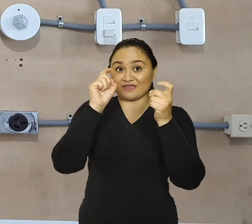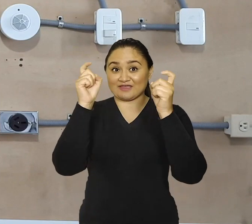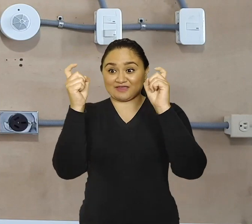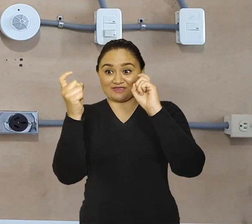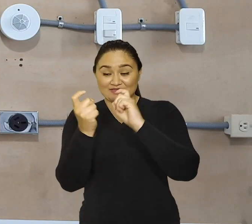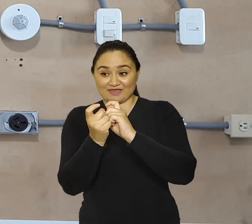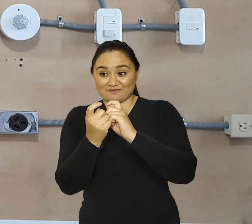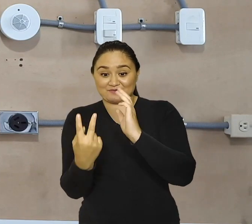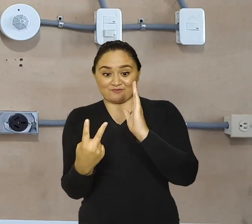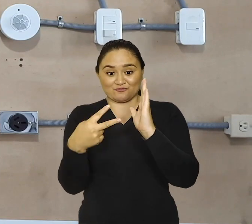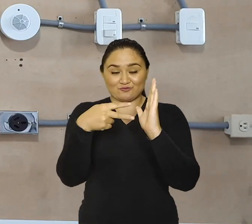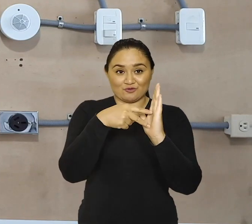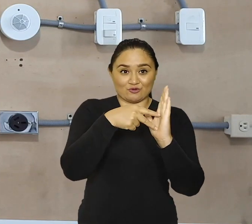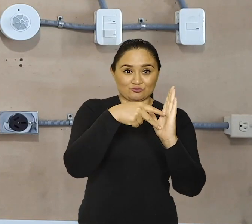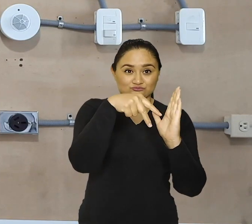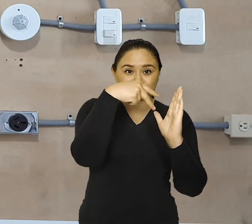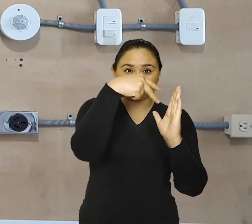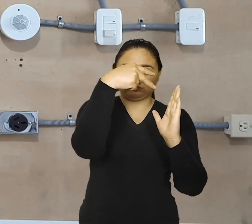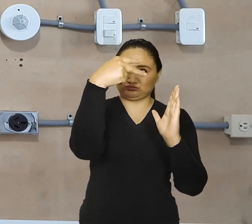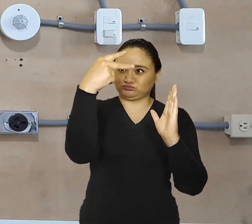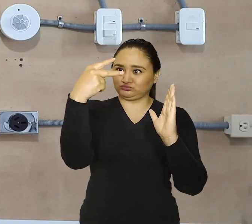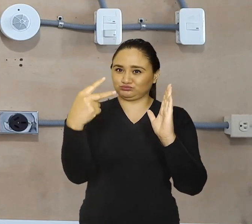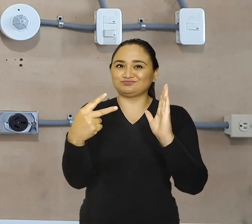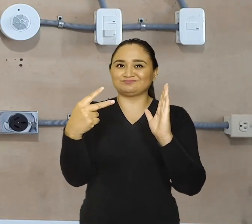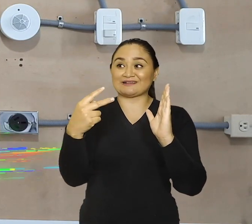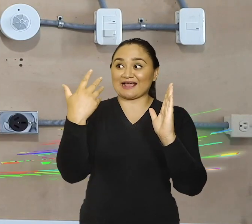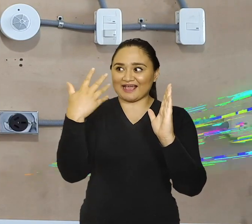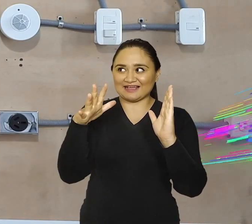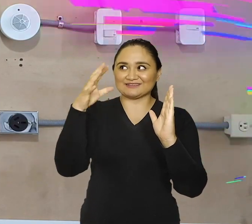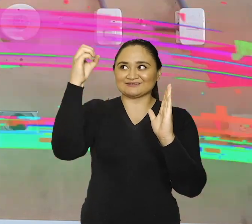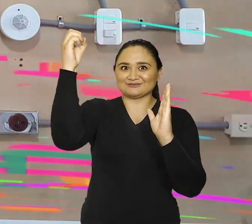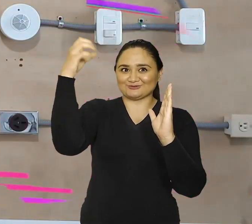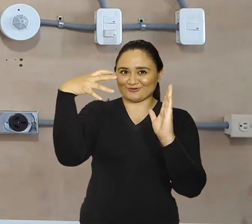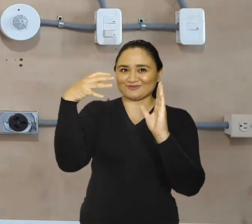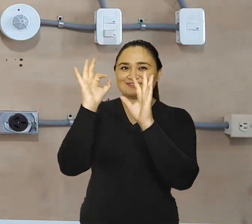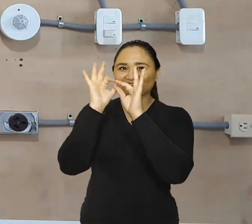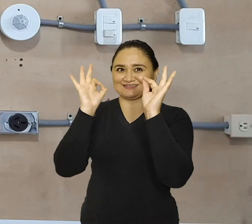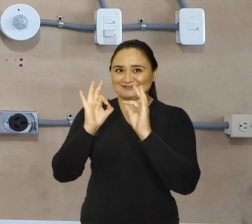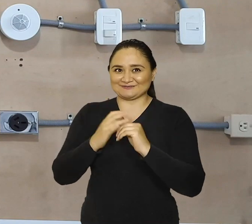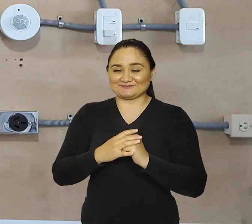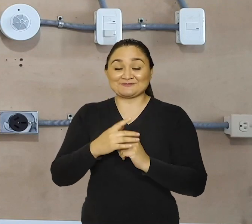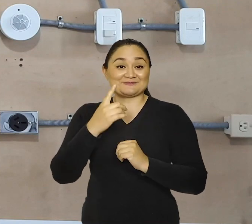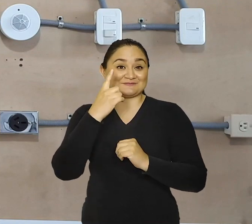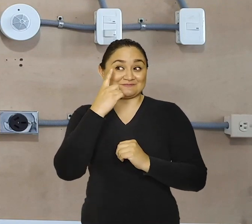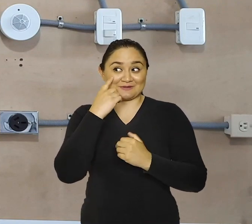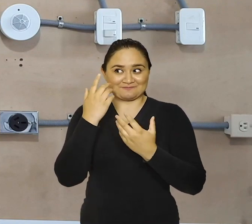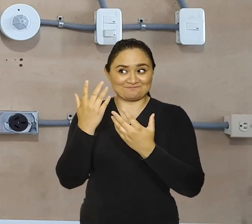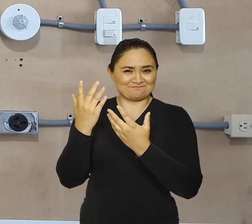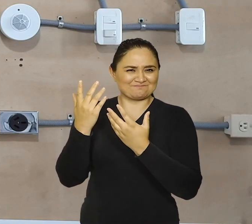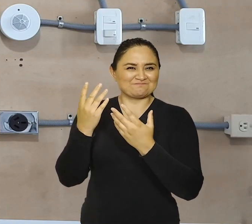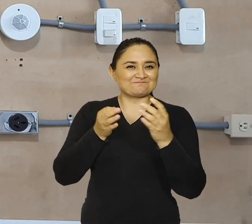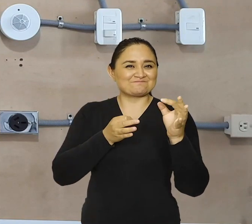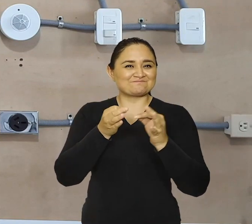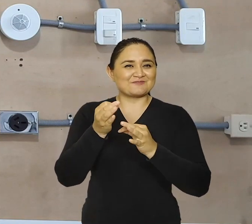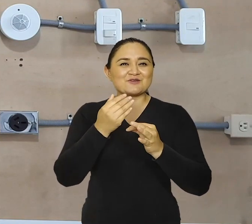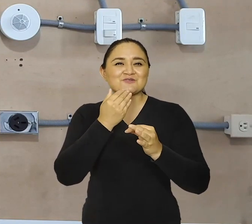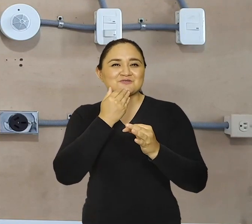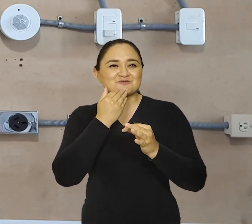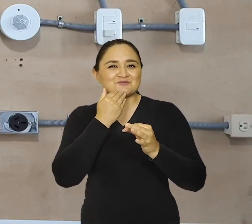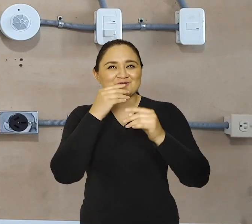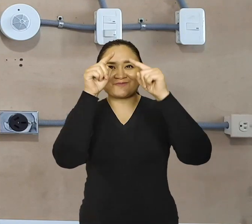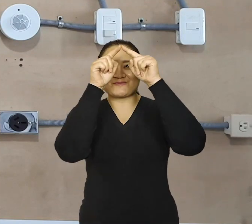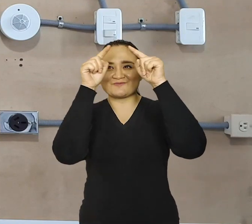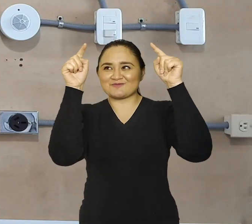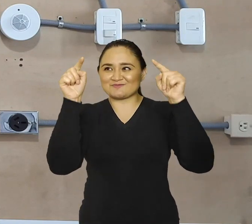energía tomada de una fuente primaria en electricidad. Aquí les voy a explicar cómo